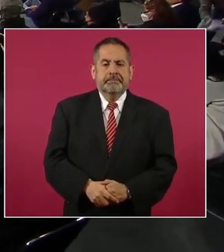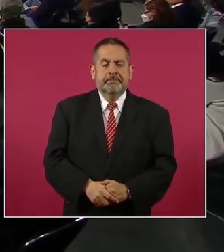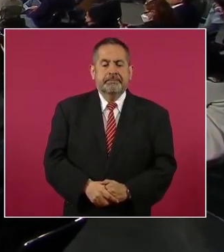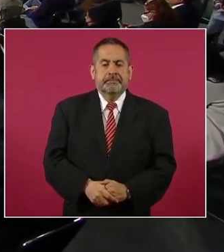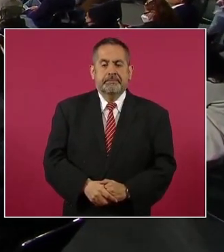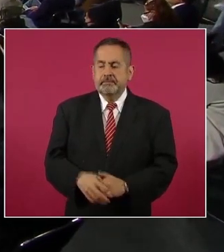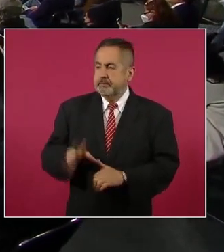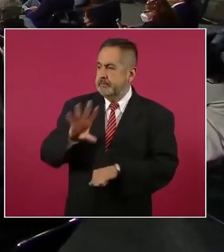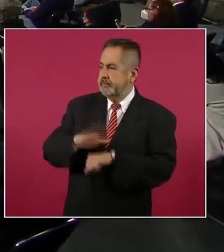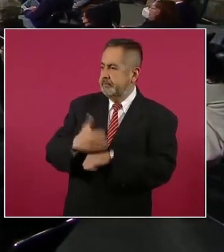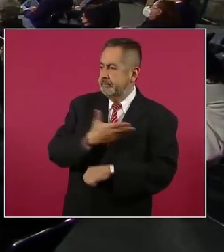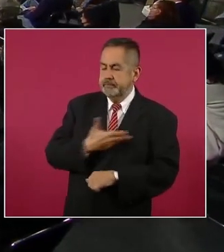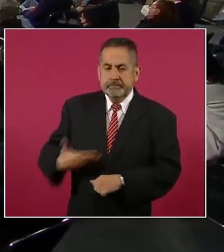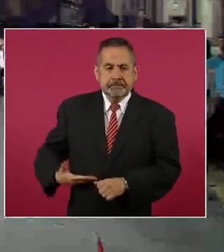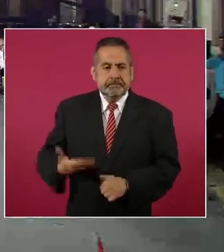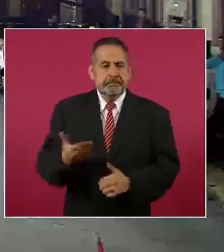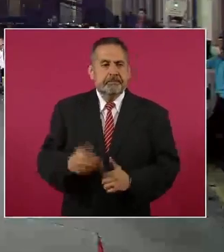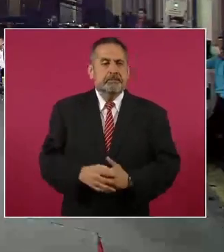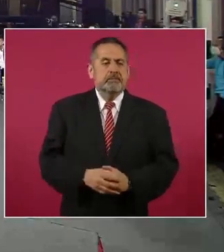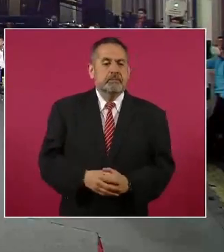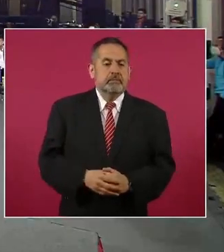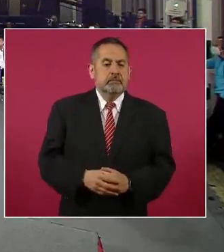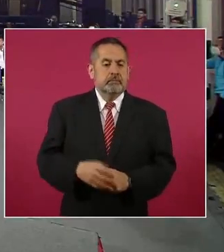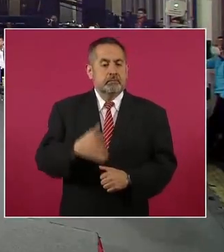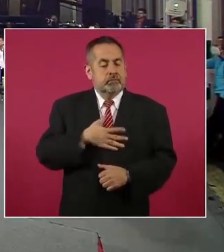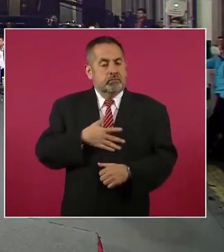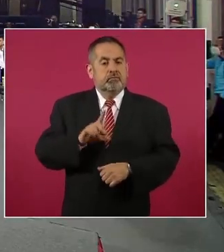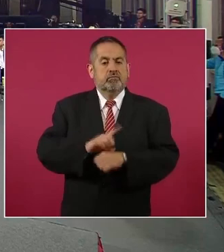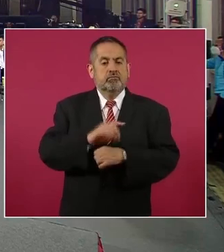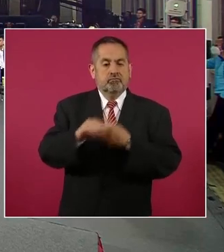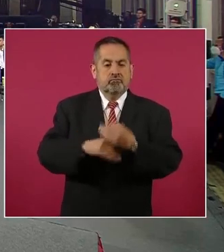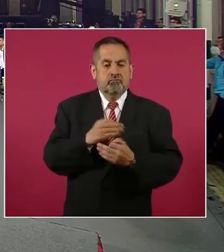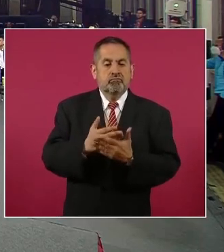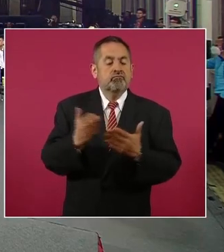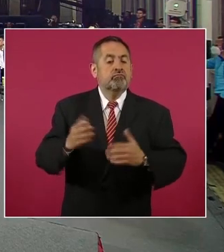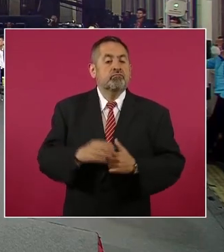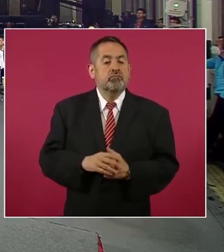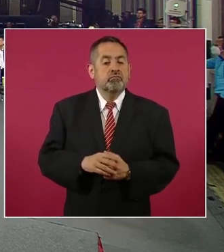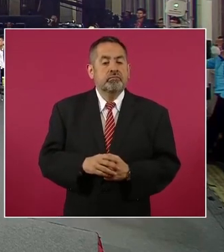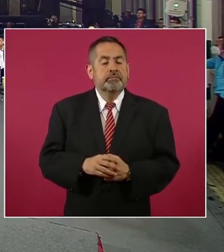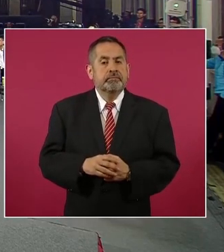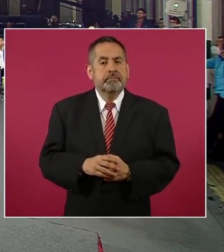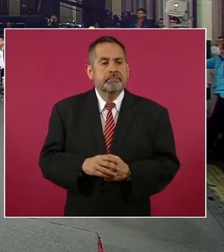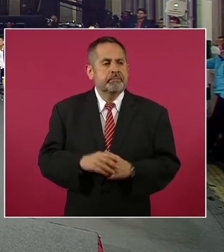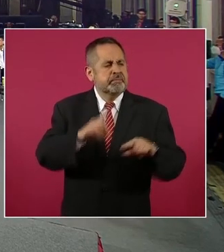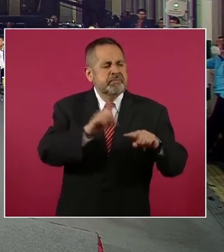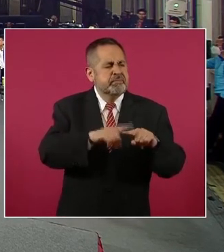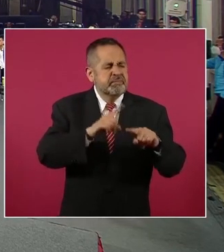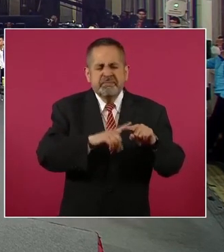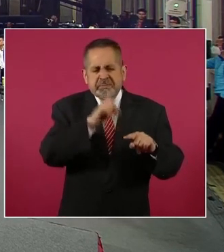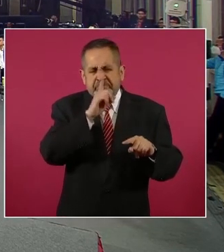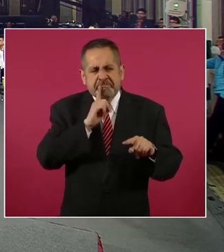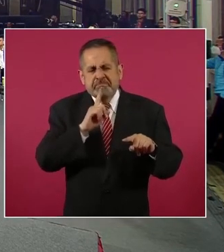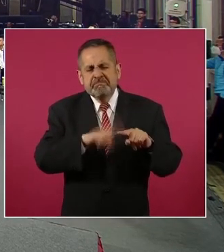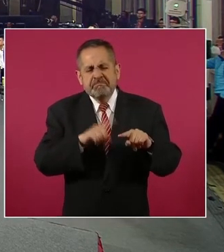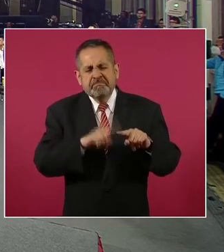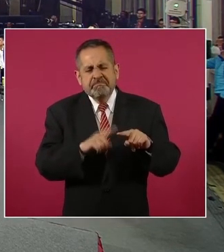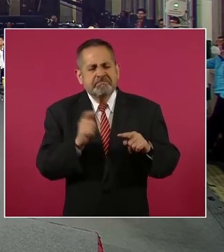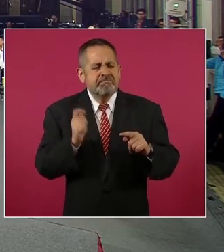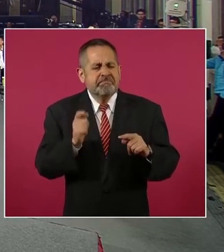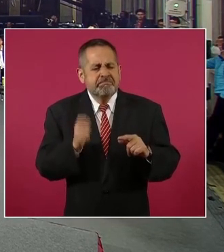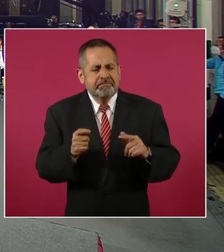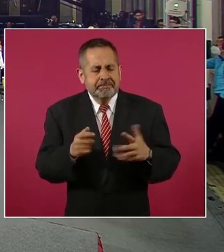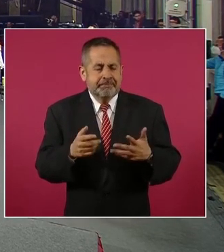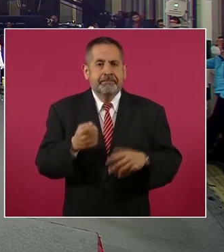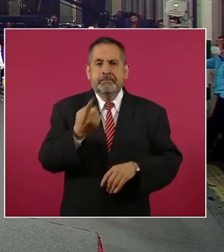Con su permiso, señor presidente, buenos días a todas y a todos. Este es el Quién es Quién en las mentiras de la semana